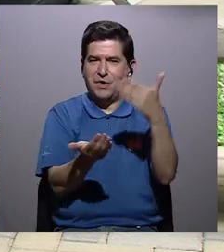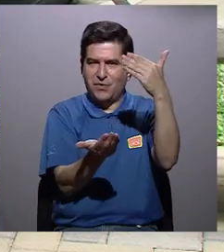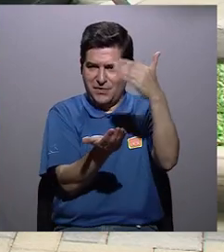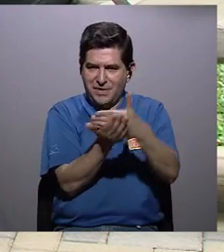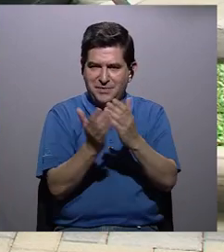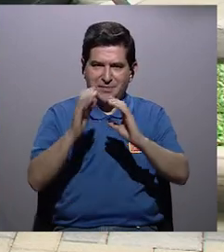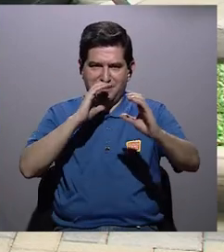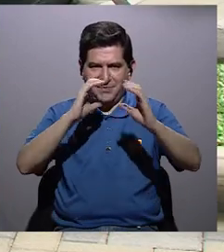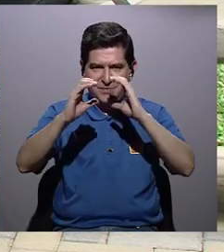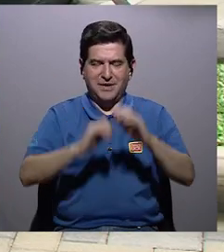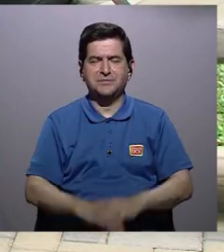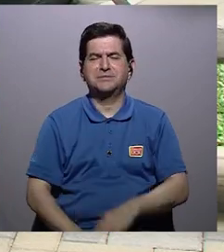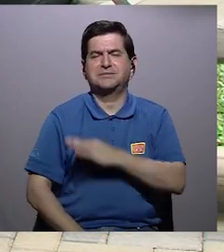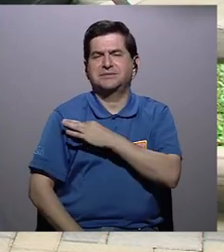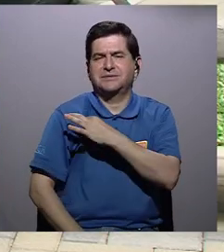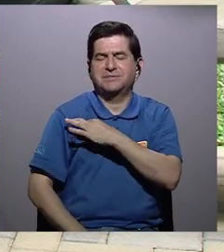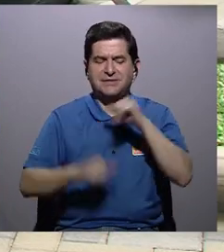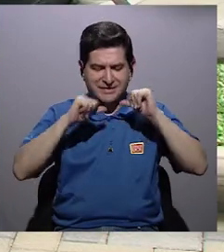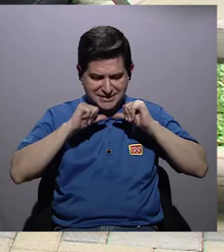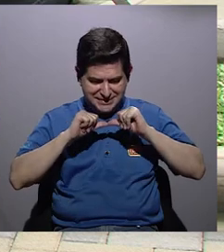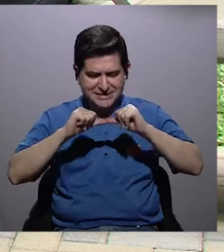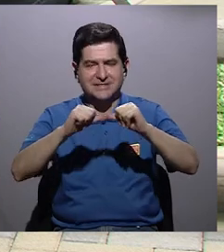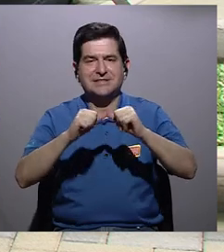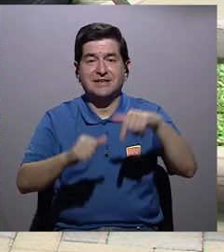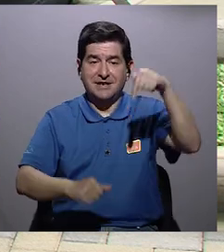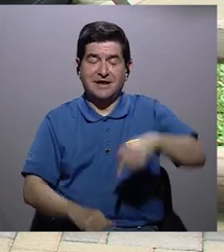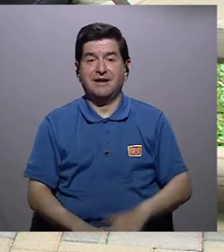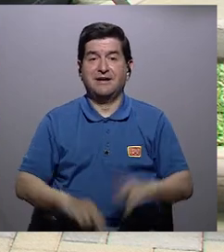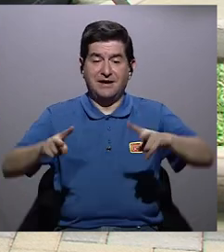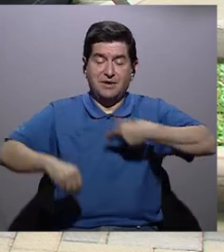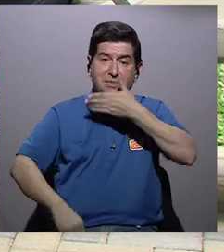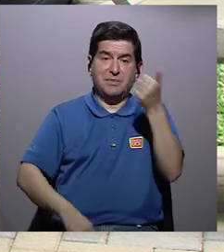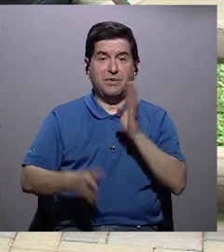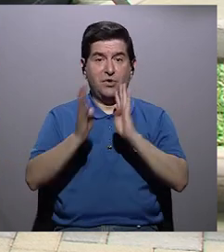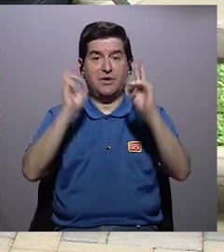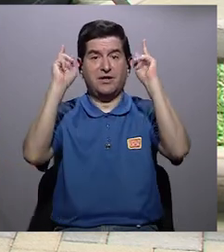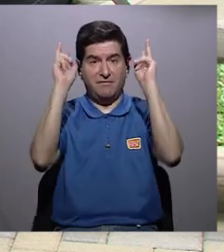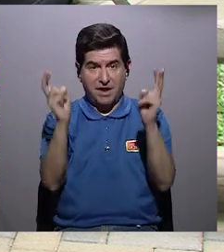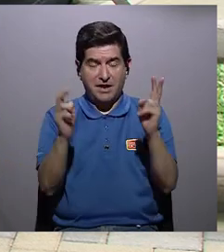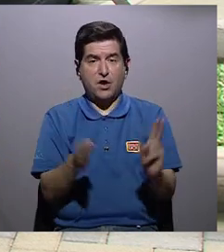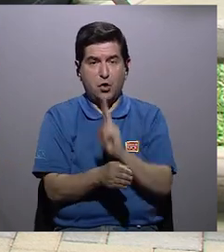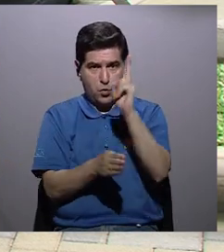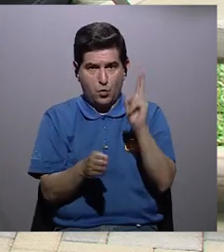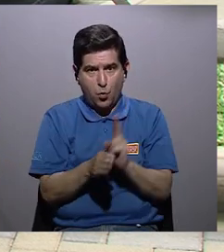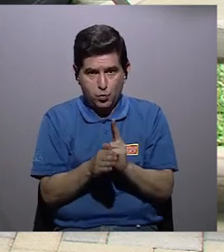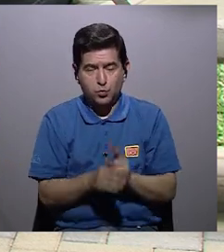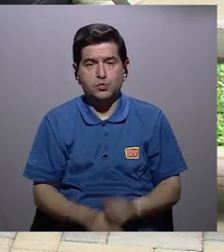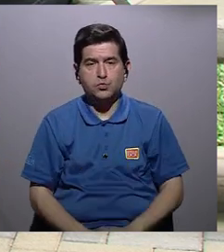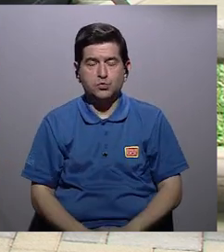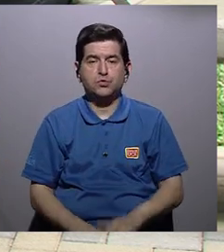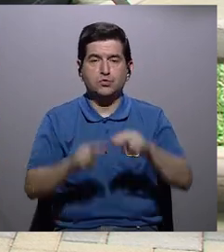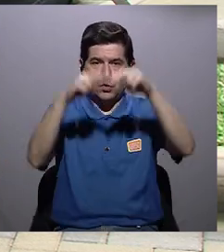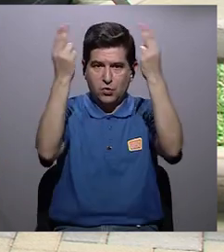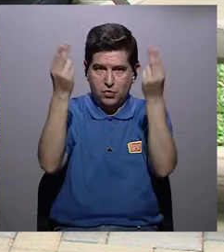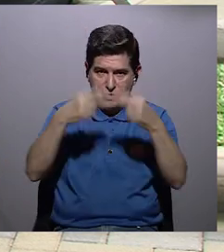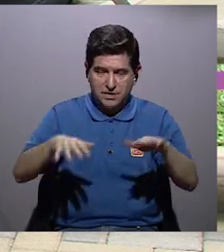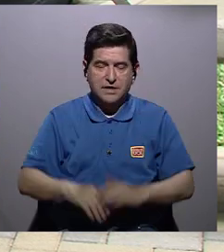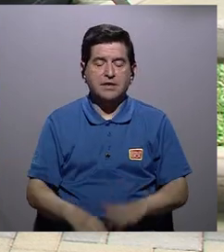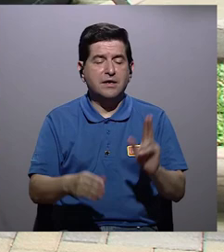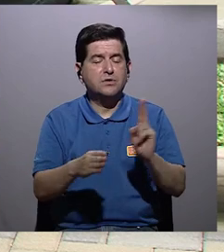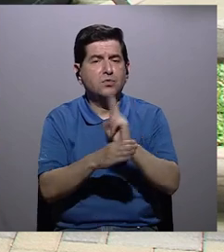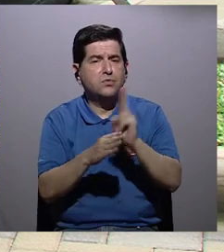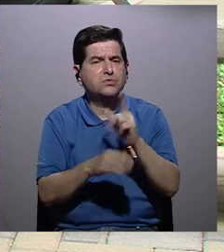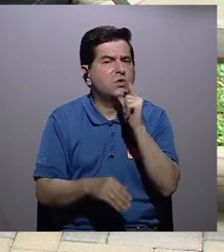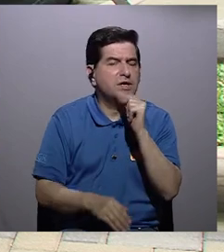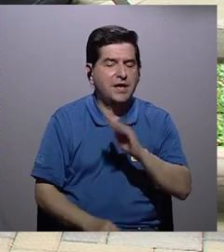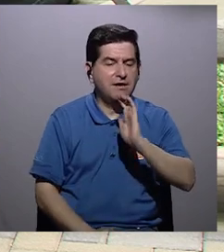nuestra conversación. Los invitamos a que continúen con nosotros en Vivir Mejor, hablando de este tema del uso que le dan a internet los niños, niñas